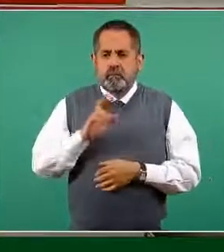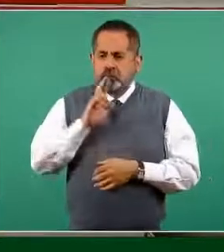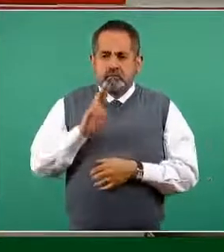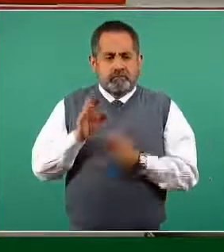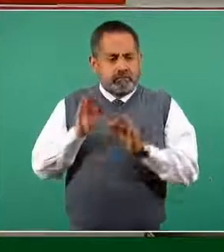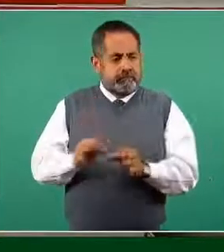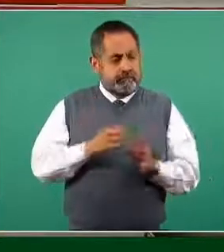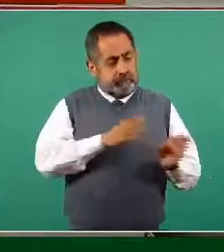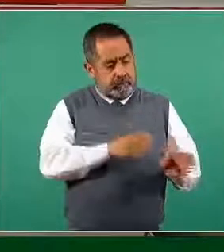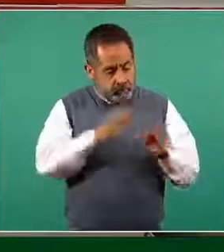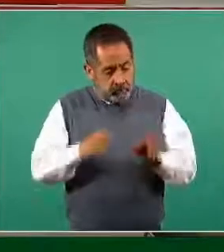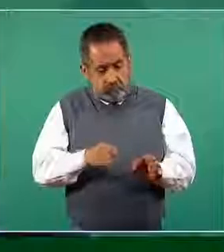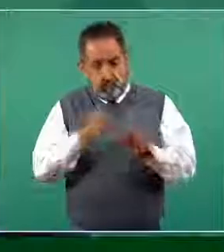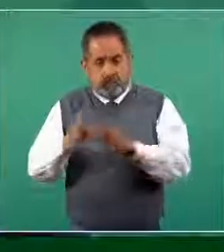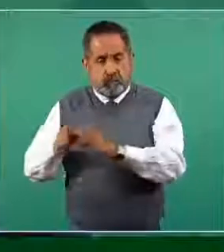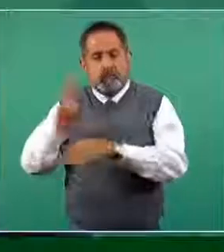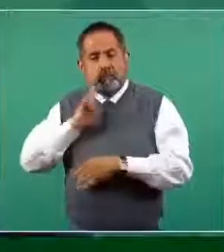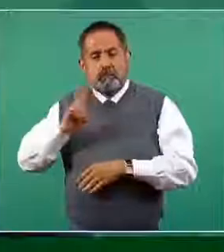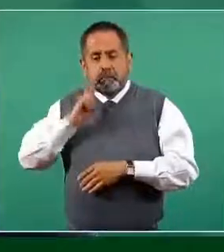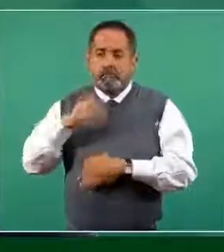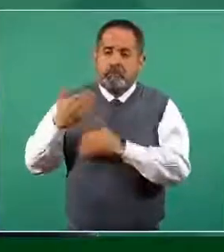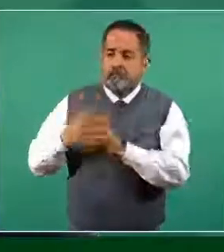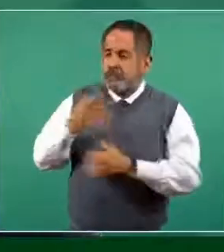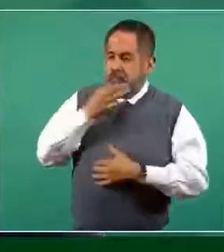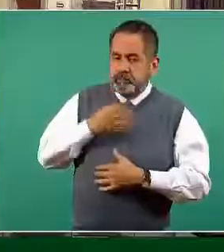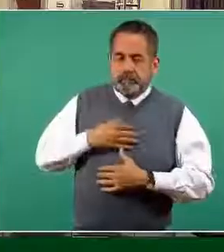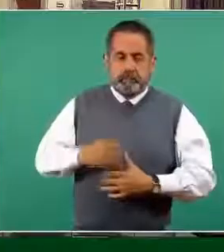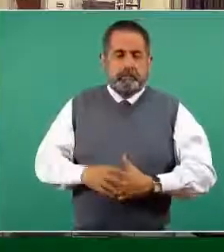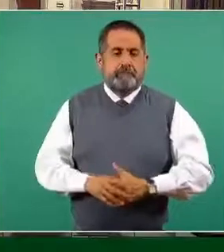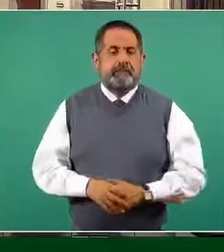oficiales de los ensayos. Gracias, Alexandro.